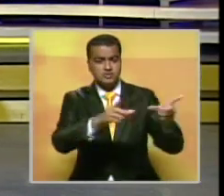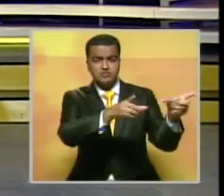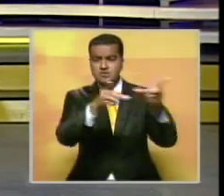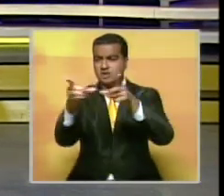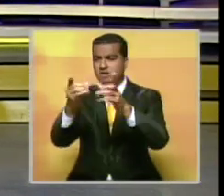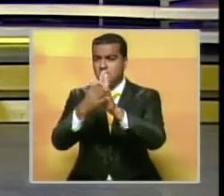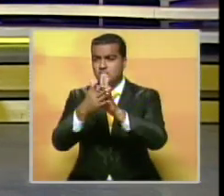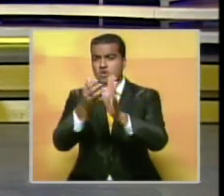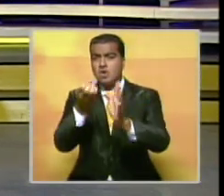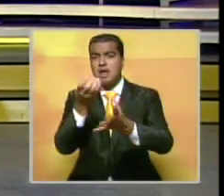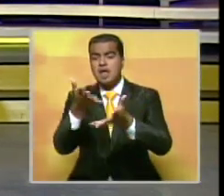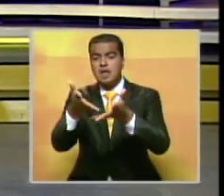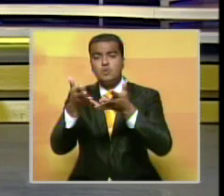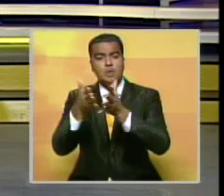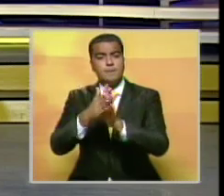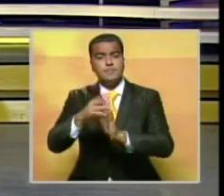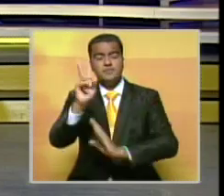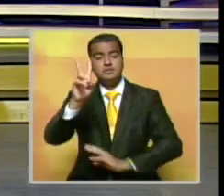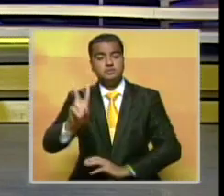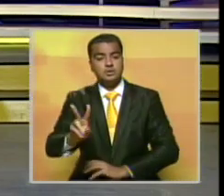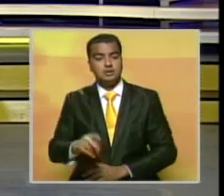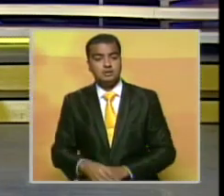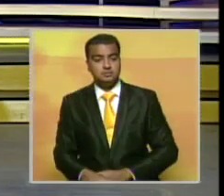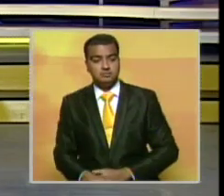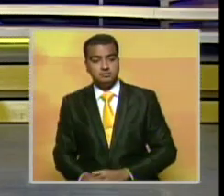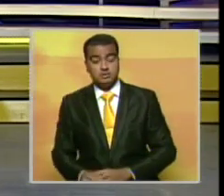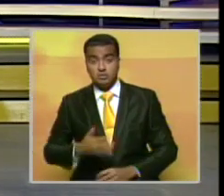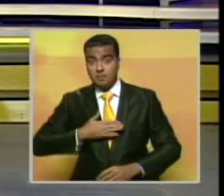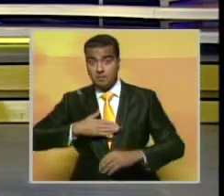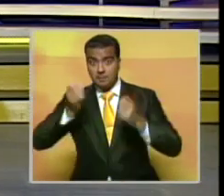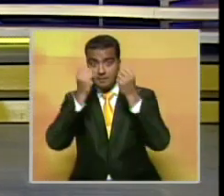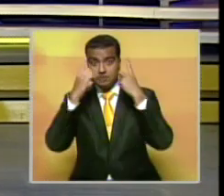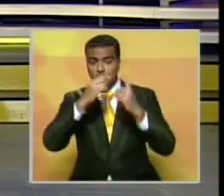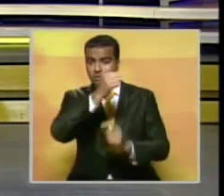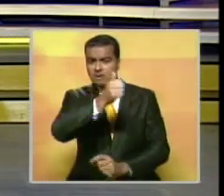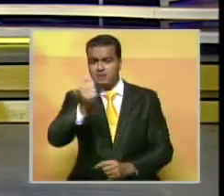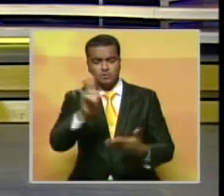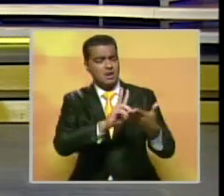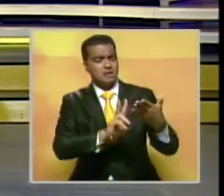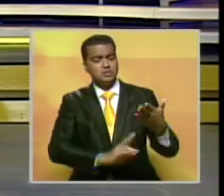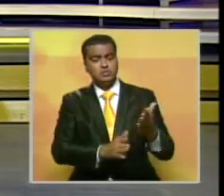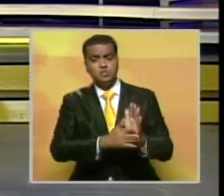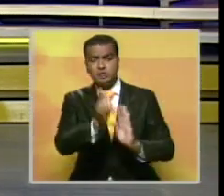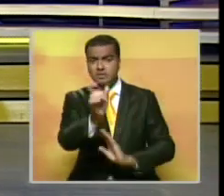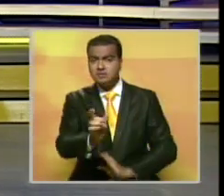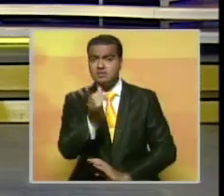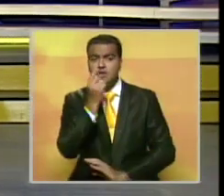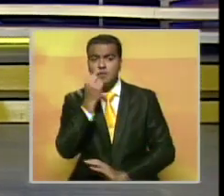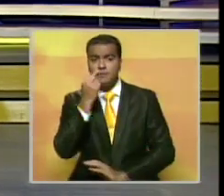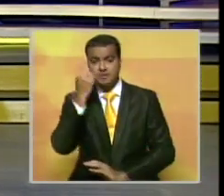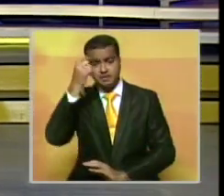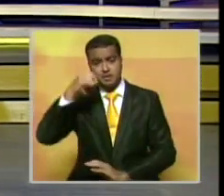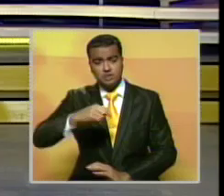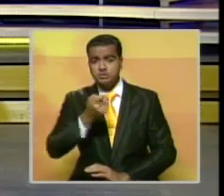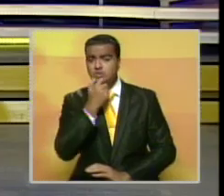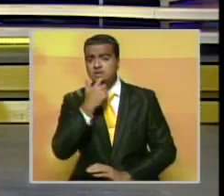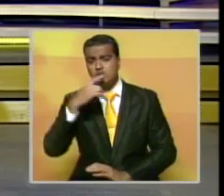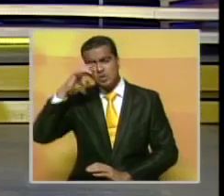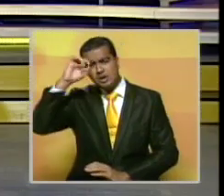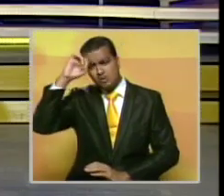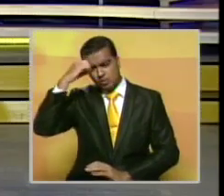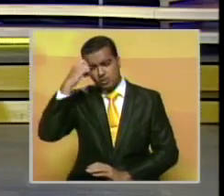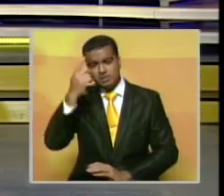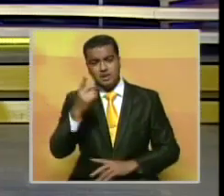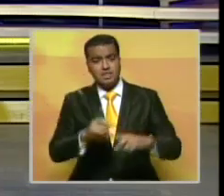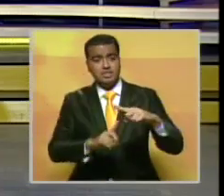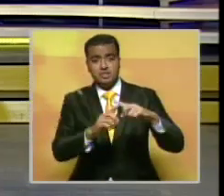entre los héroes civiles de Venezuela. Eso me impactó. Cada quien tiene una lectura de Simón hoy, ¿no? Y cada quien tiene un lindo recuerdo del